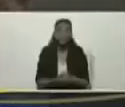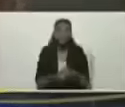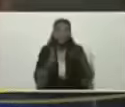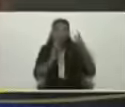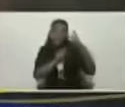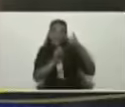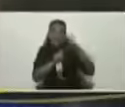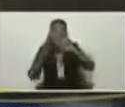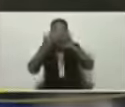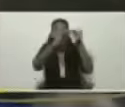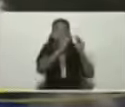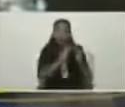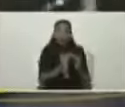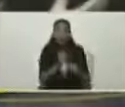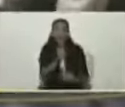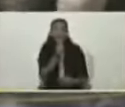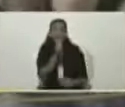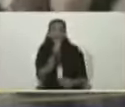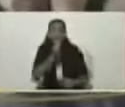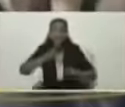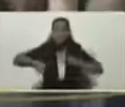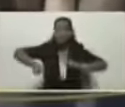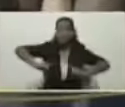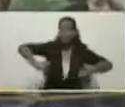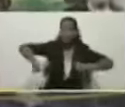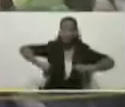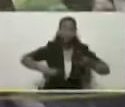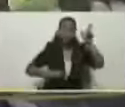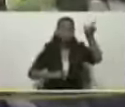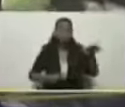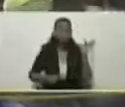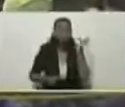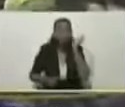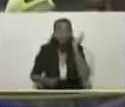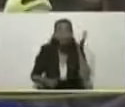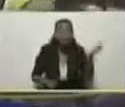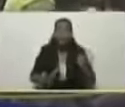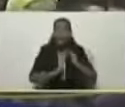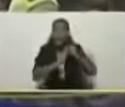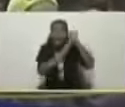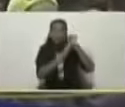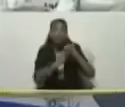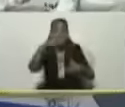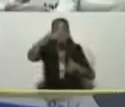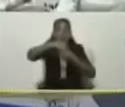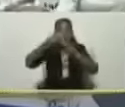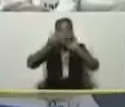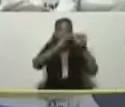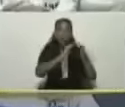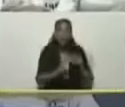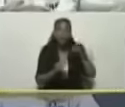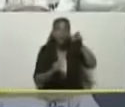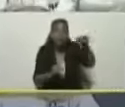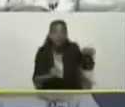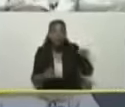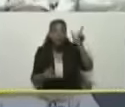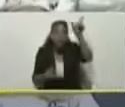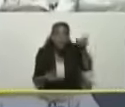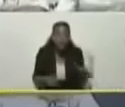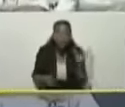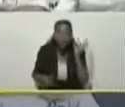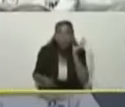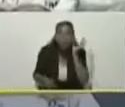En las comunidades son mujeres las lideresas y ella